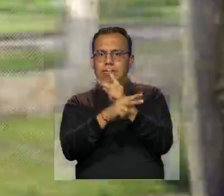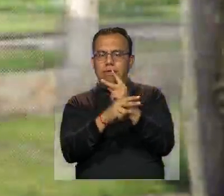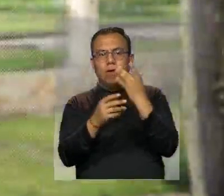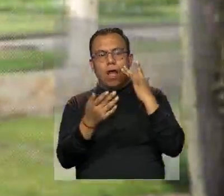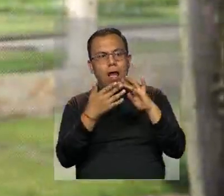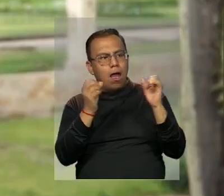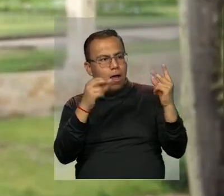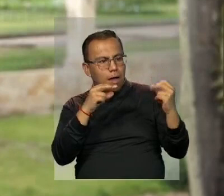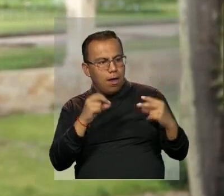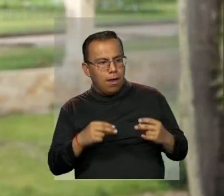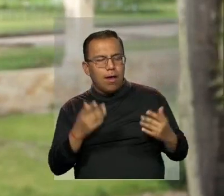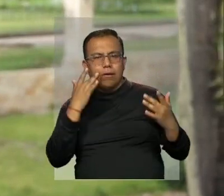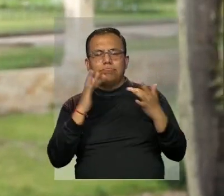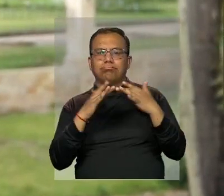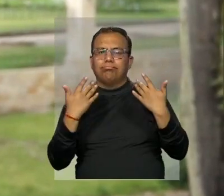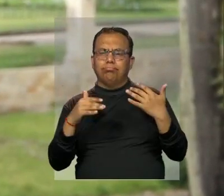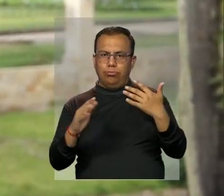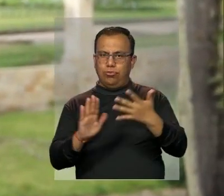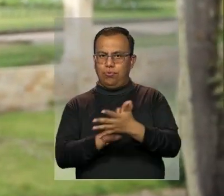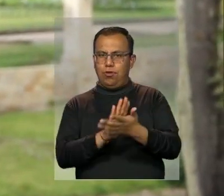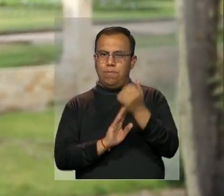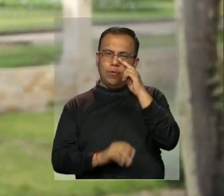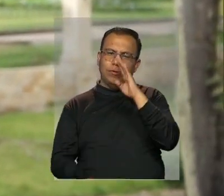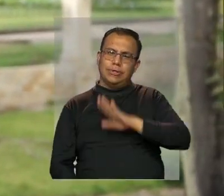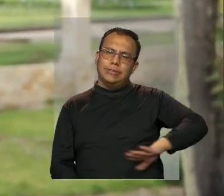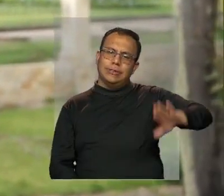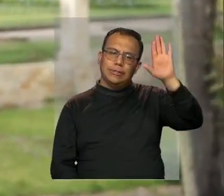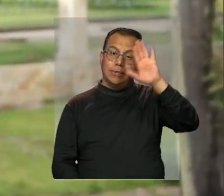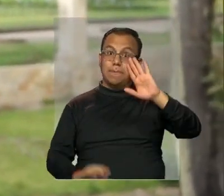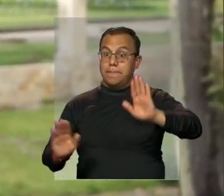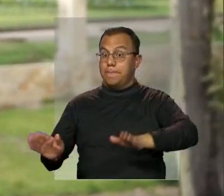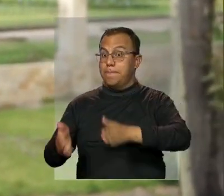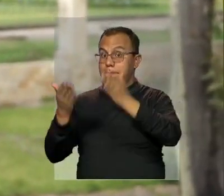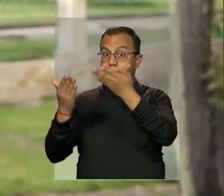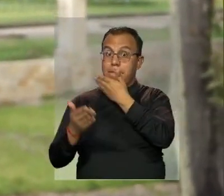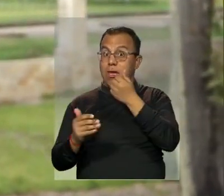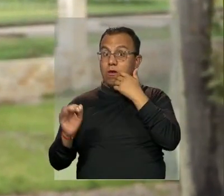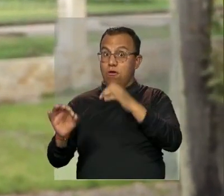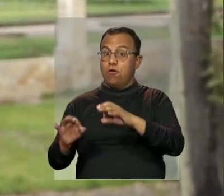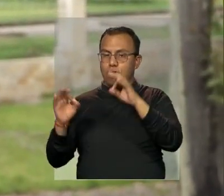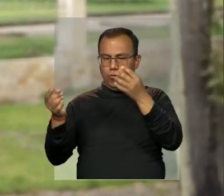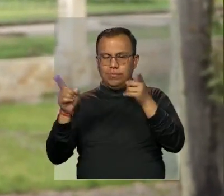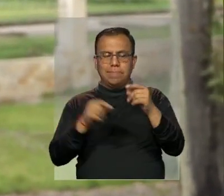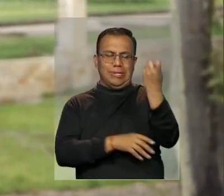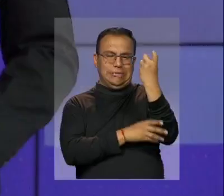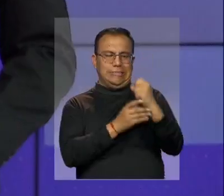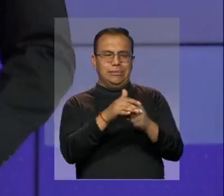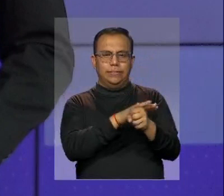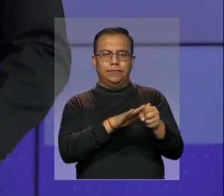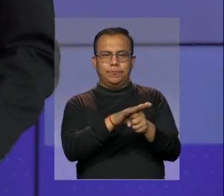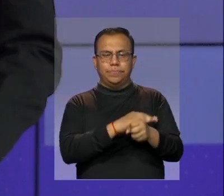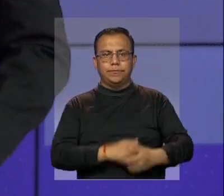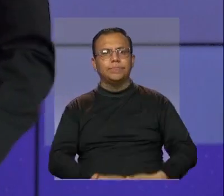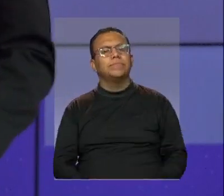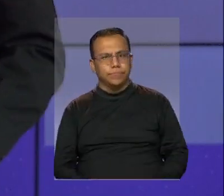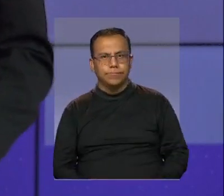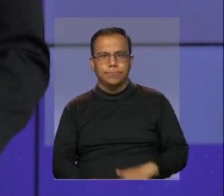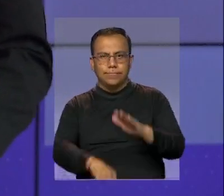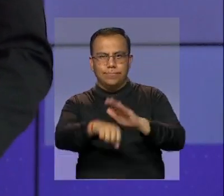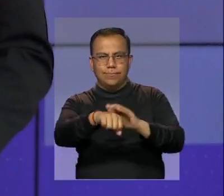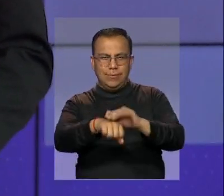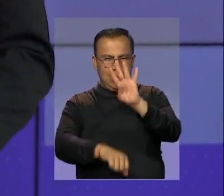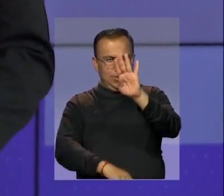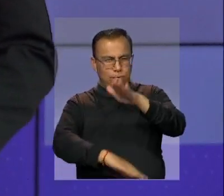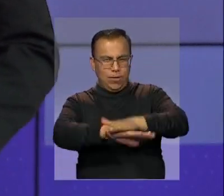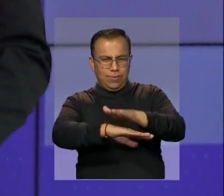hemos sido como nación, no solo para lo mejor, sino también para lo peor. Los invitamos a las 4 de la